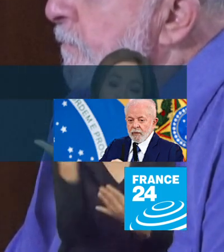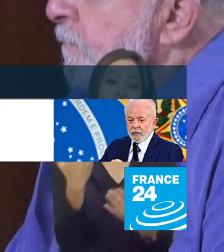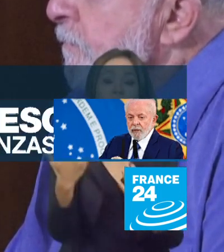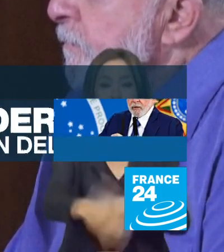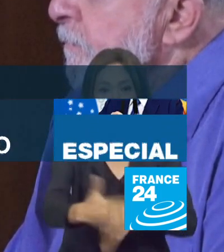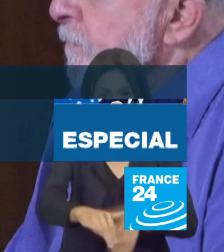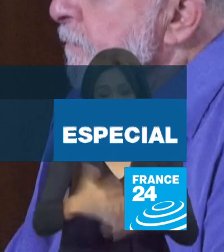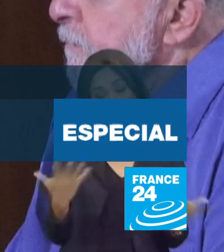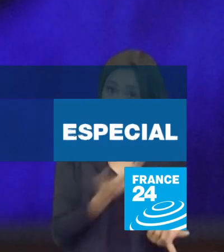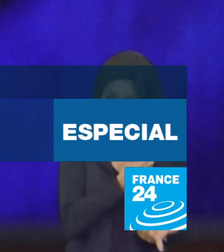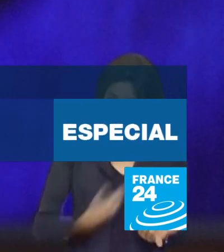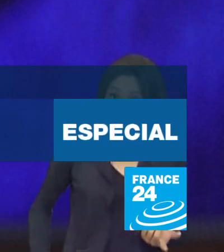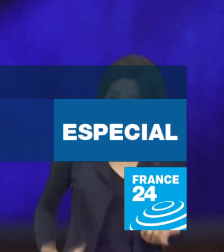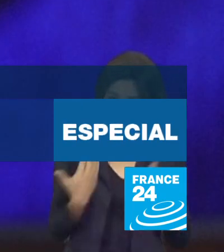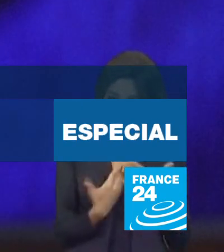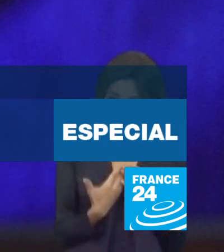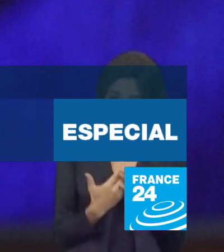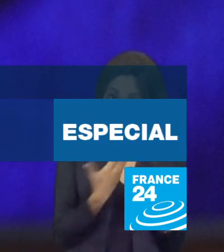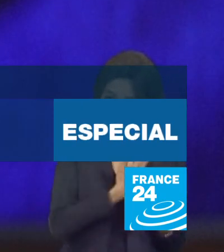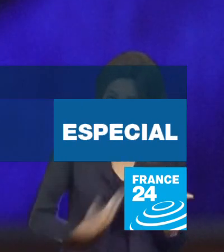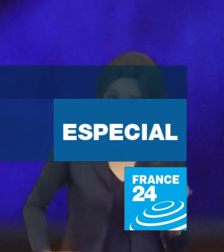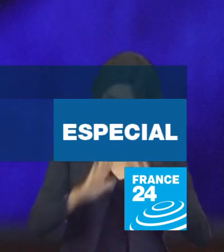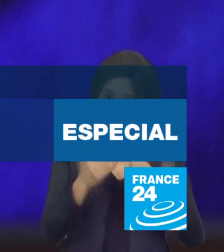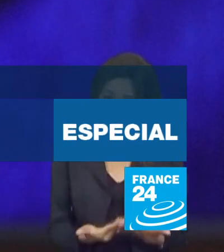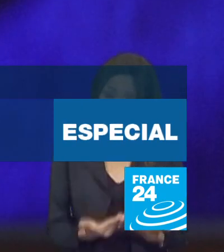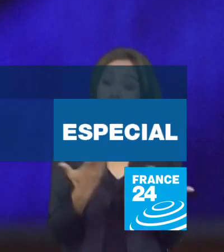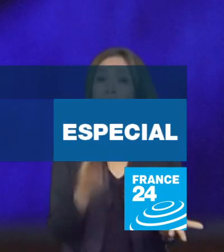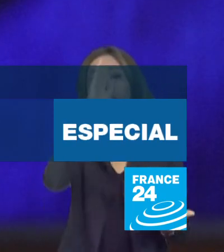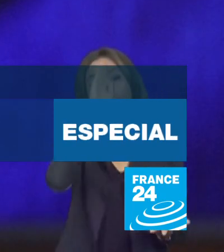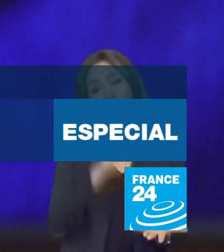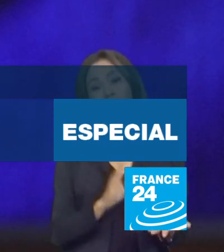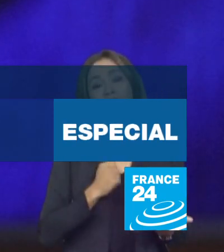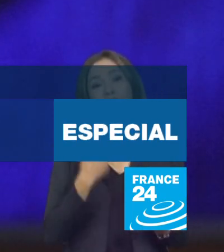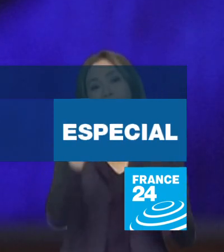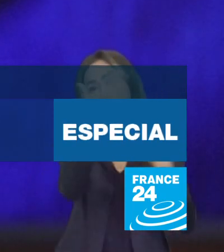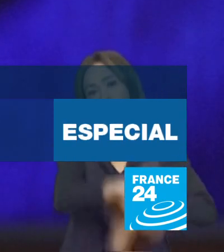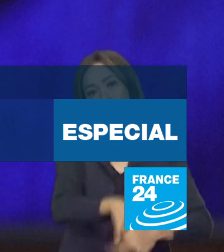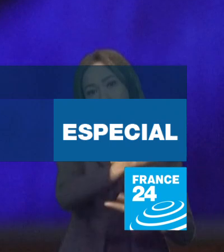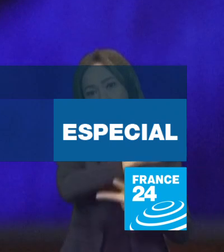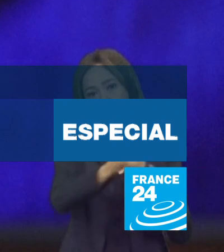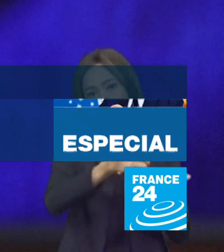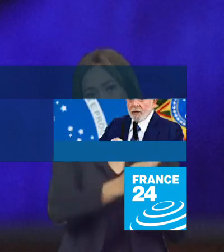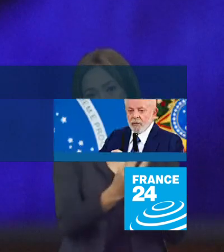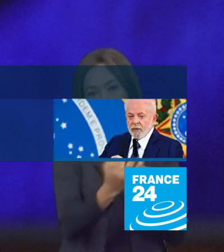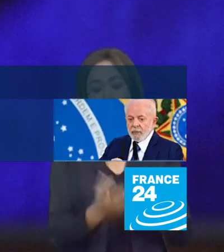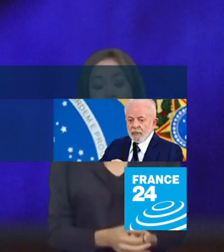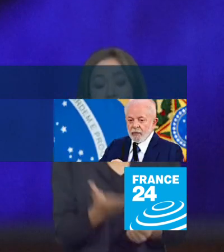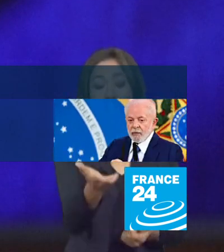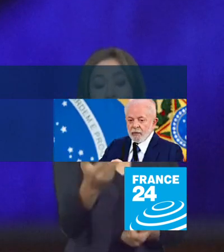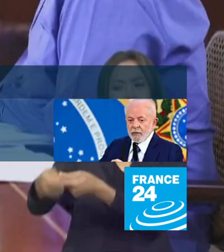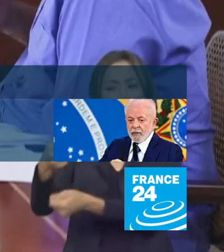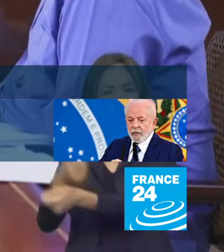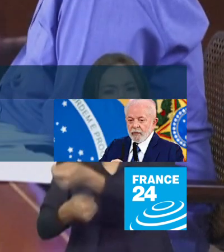que colocó ya dos ministros un ministro ya aprobado el otro ha sido sugerido todavía no ha